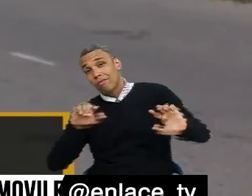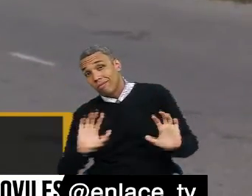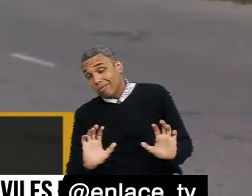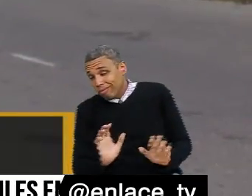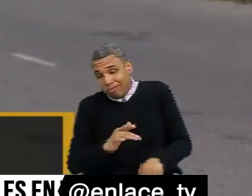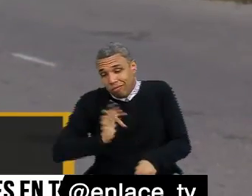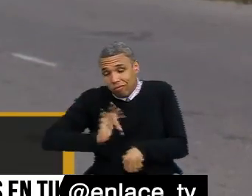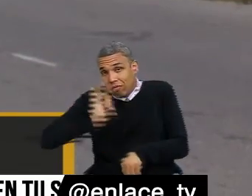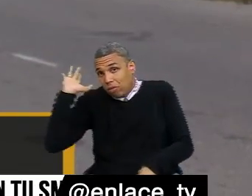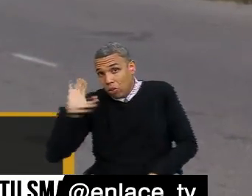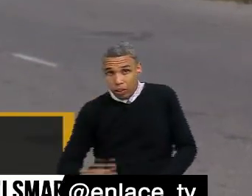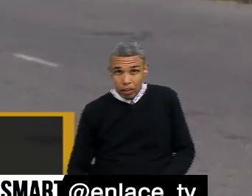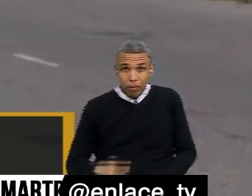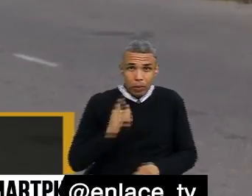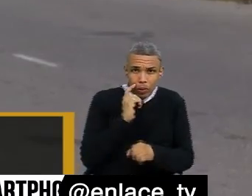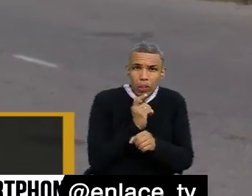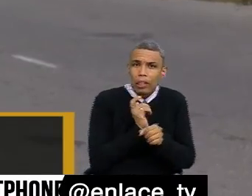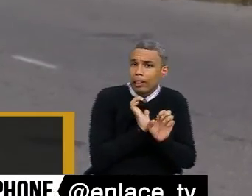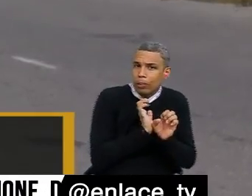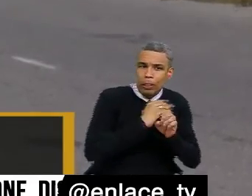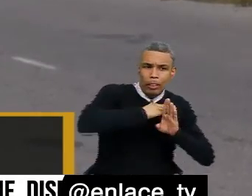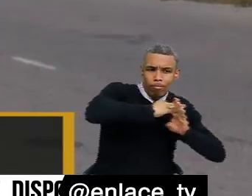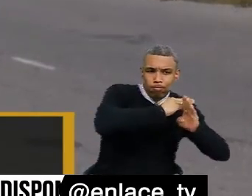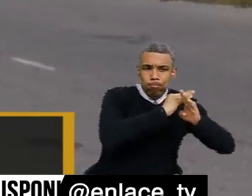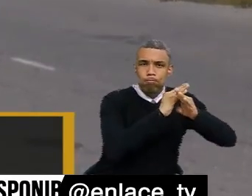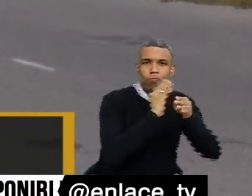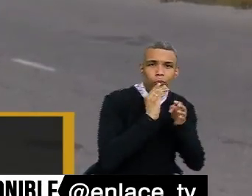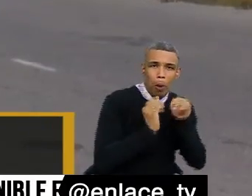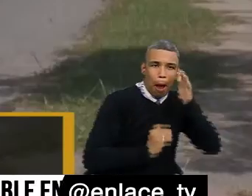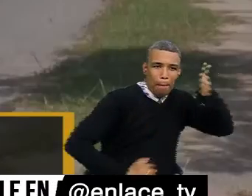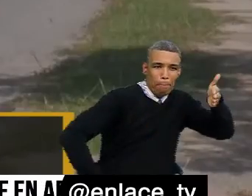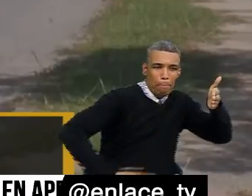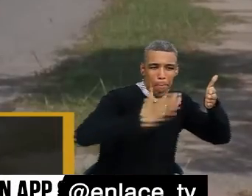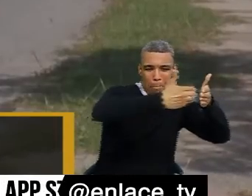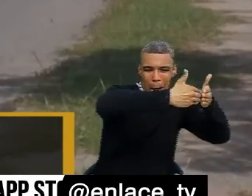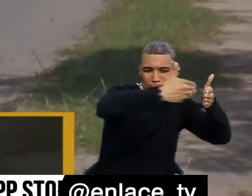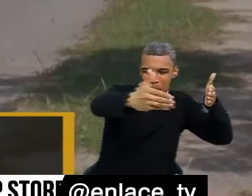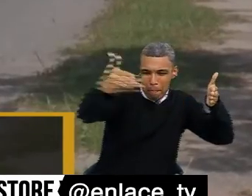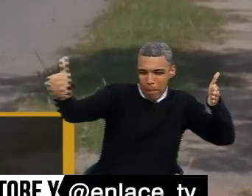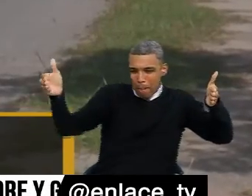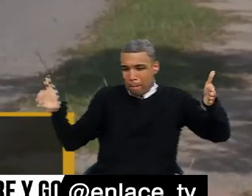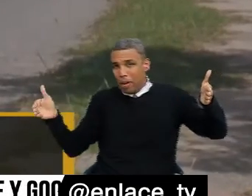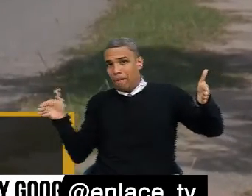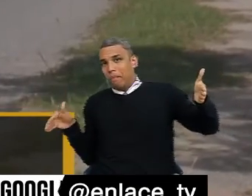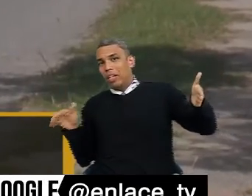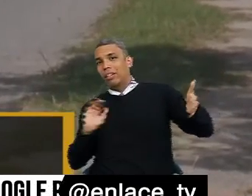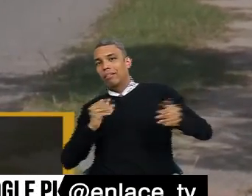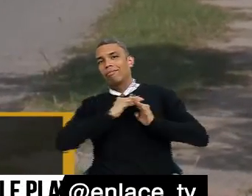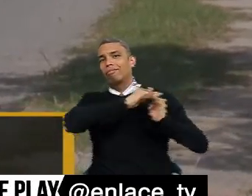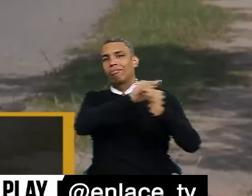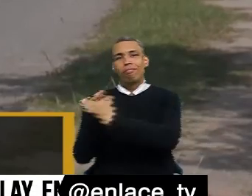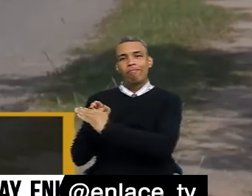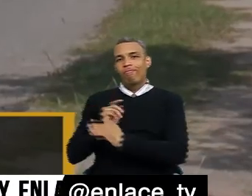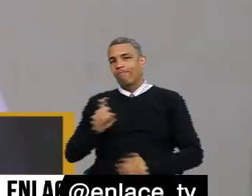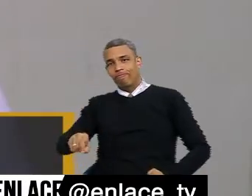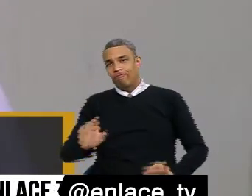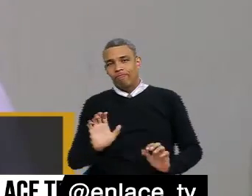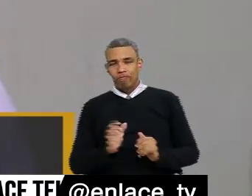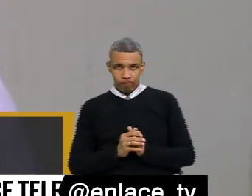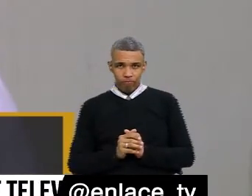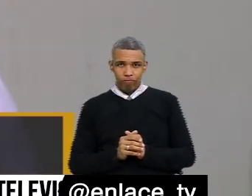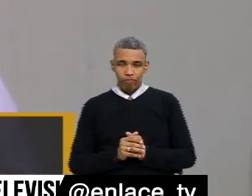de Tránsito y Transporte de Barranca Bermeja controlará la movilidad en vías cercanas a través de su personal motorizado. Sí,